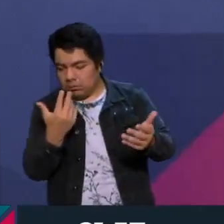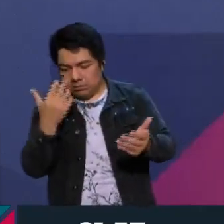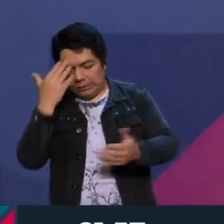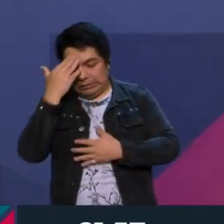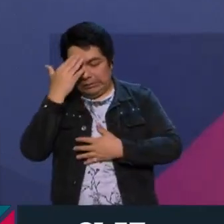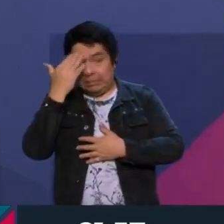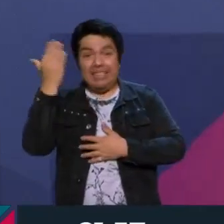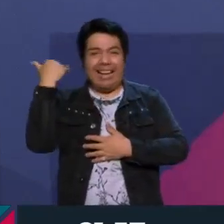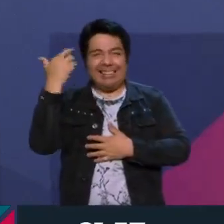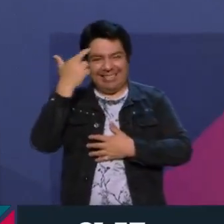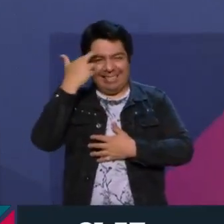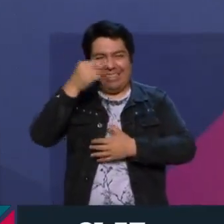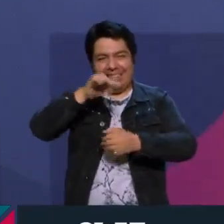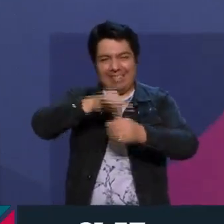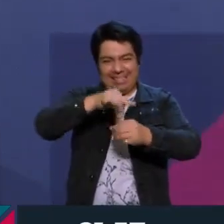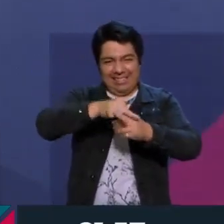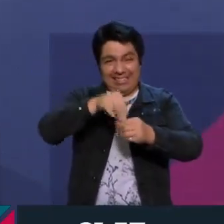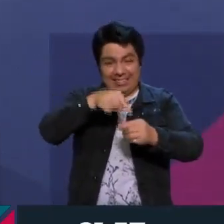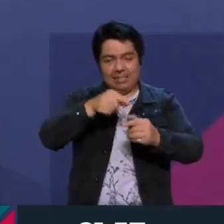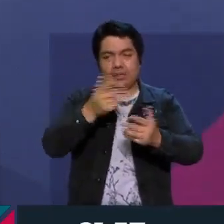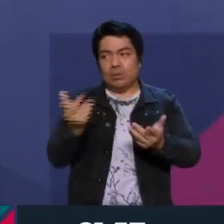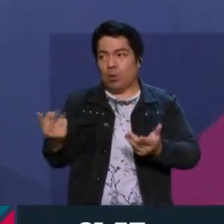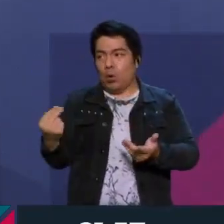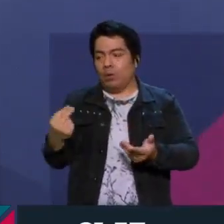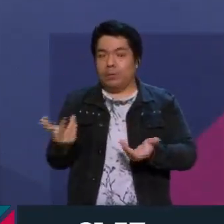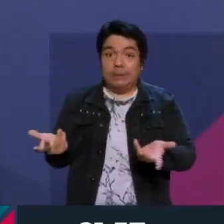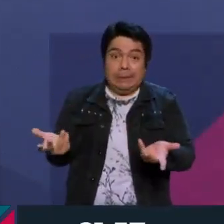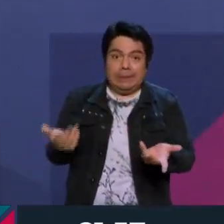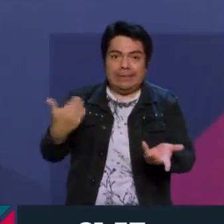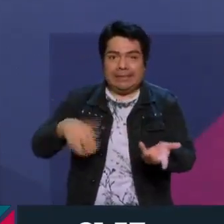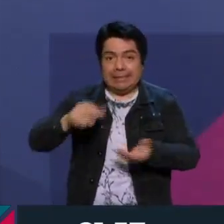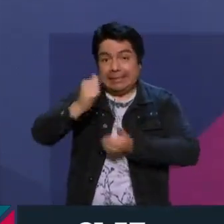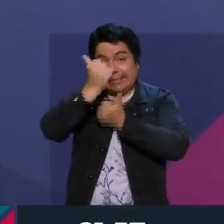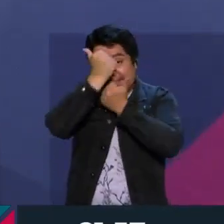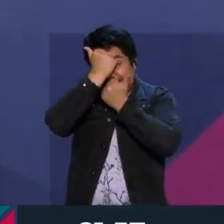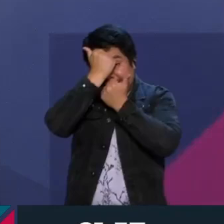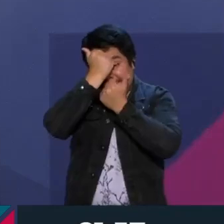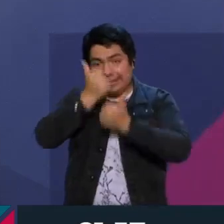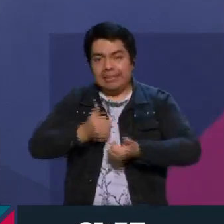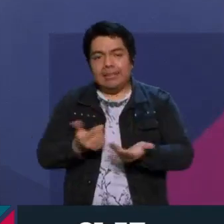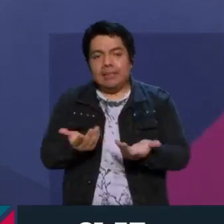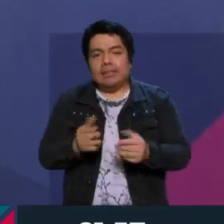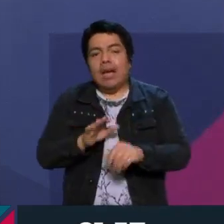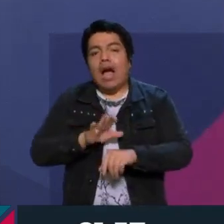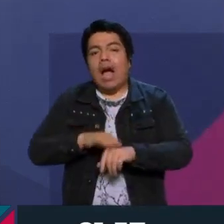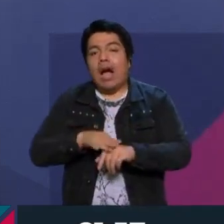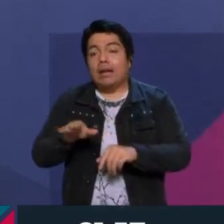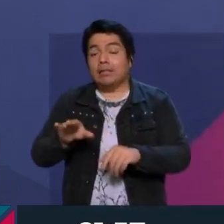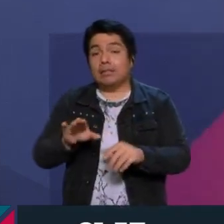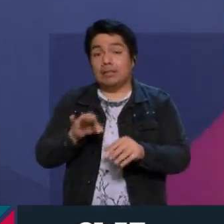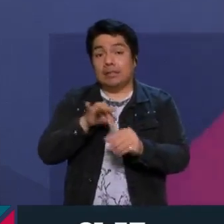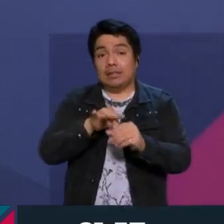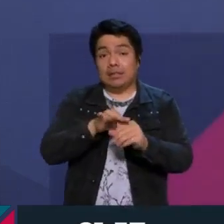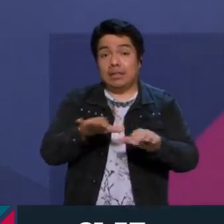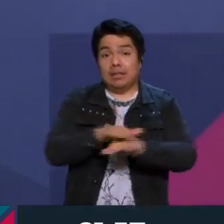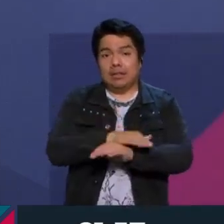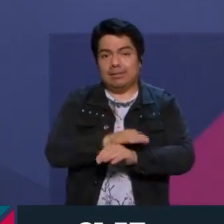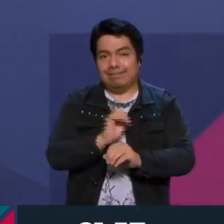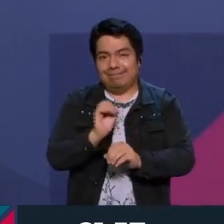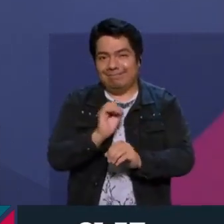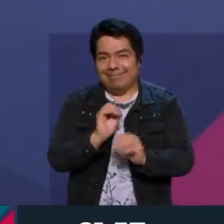podrían haber opinado, y yo creo que ¿dónde va a haber más oposición para la reforma electoral? No va a venir ahí